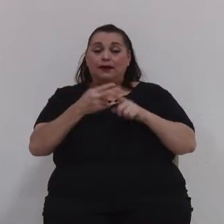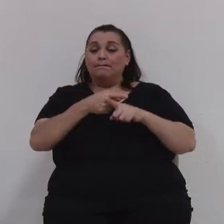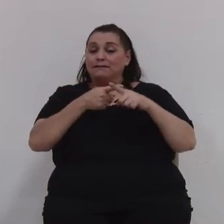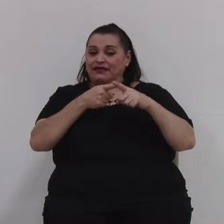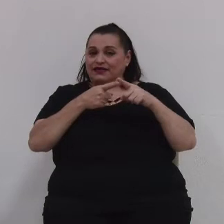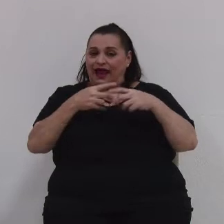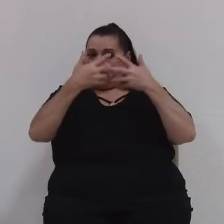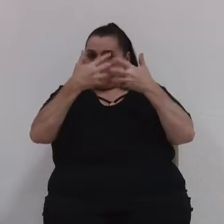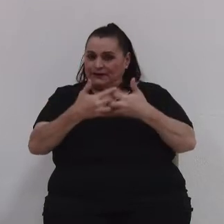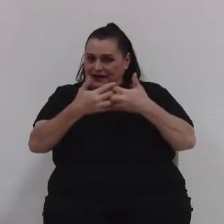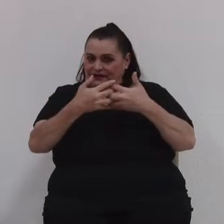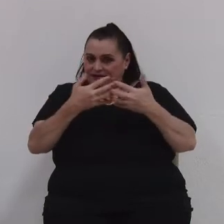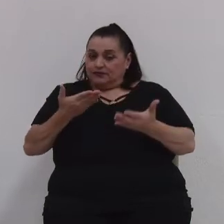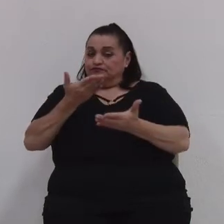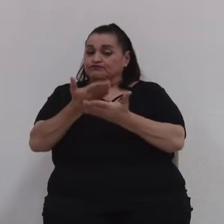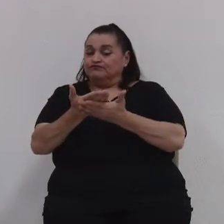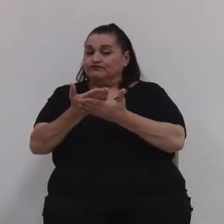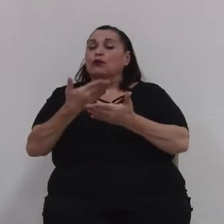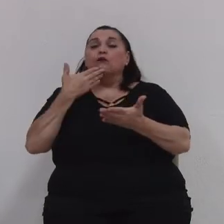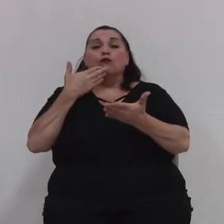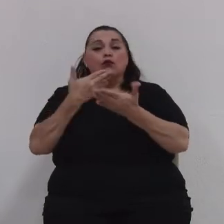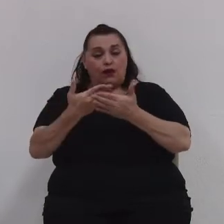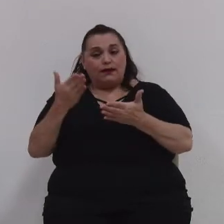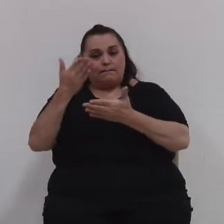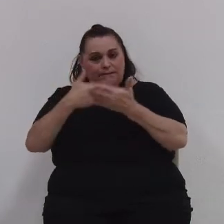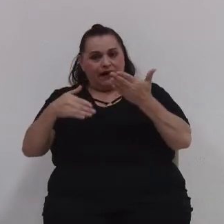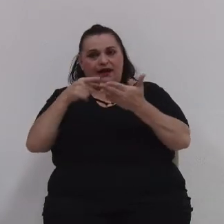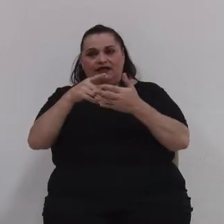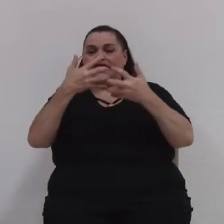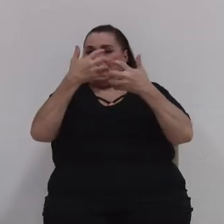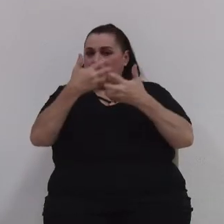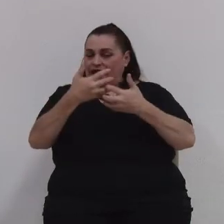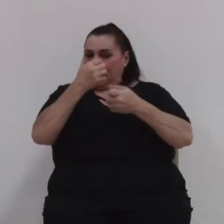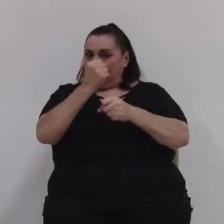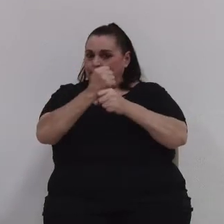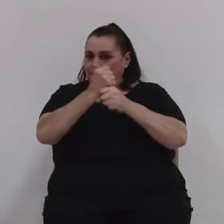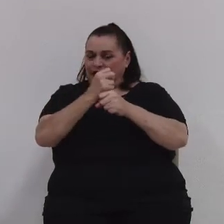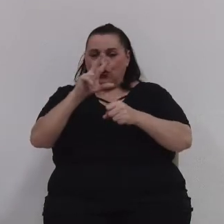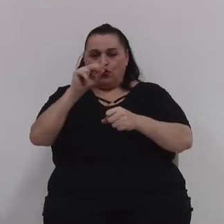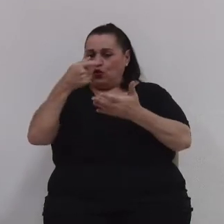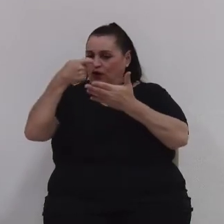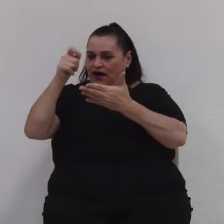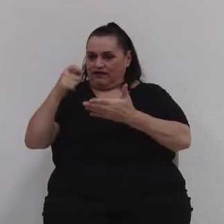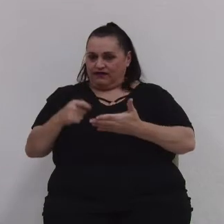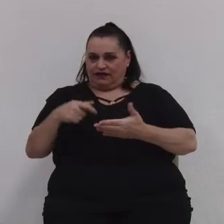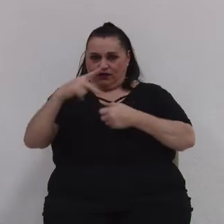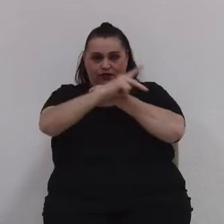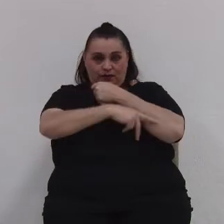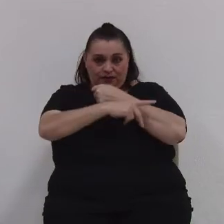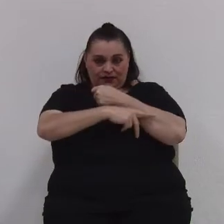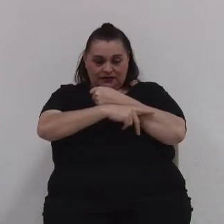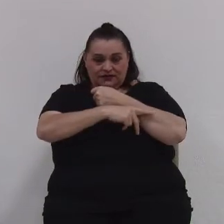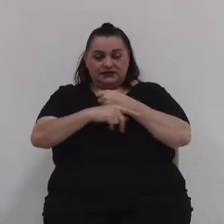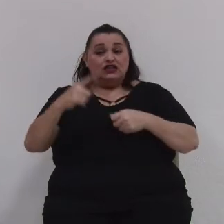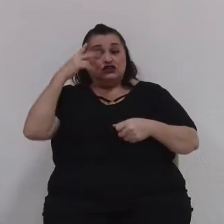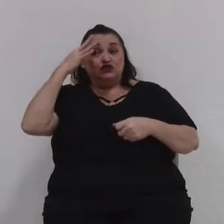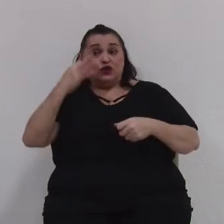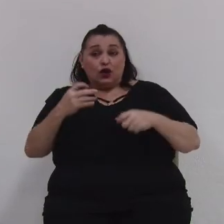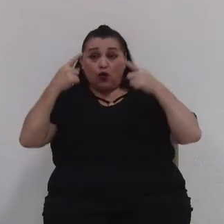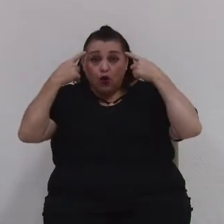una buena parte del empleo no calificado del país. Entonces yo creo que si